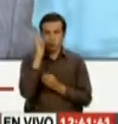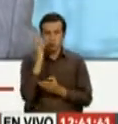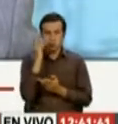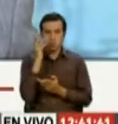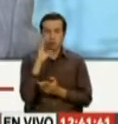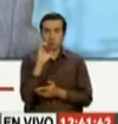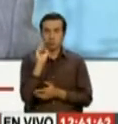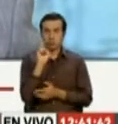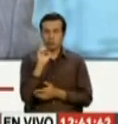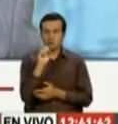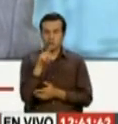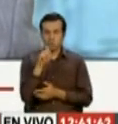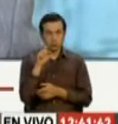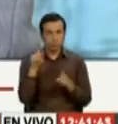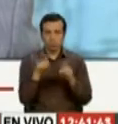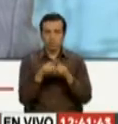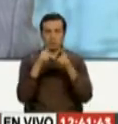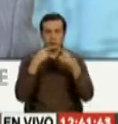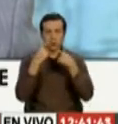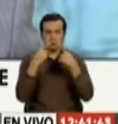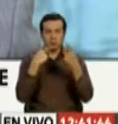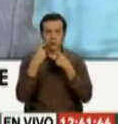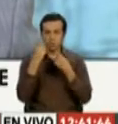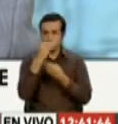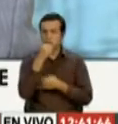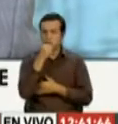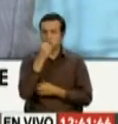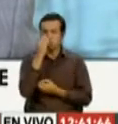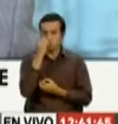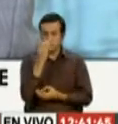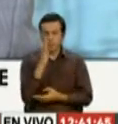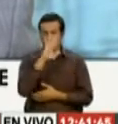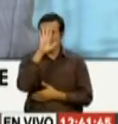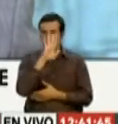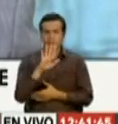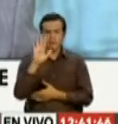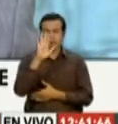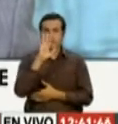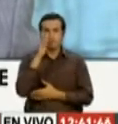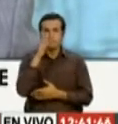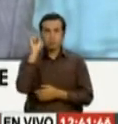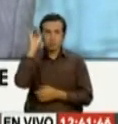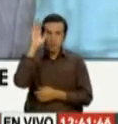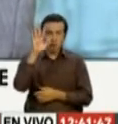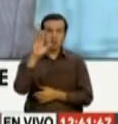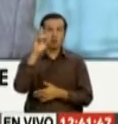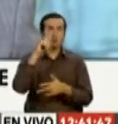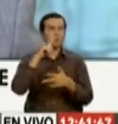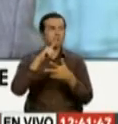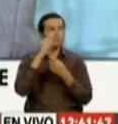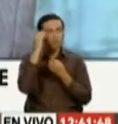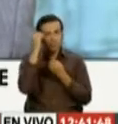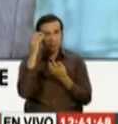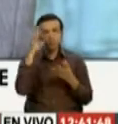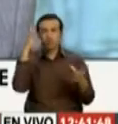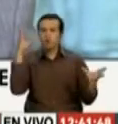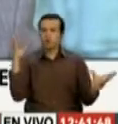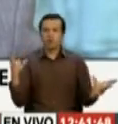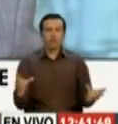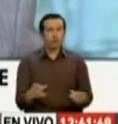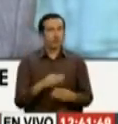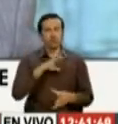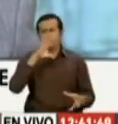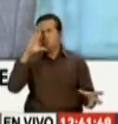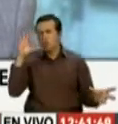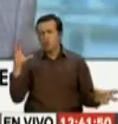para el COSEPE, hará también la exposición para ustedes, señores periodistas, de todo, con videos y información de todos